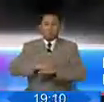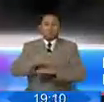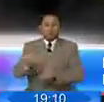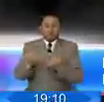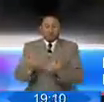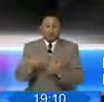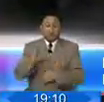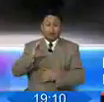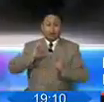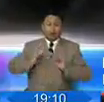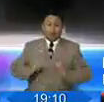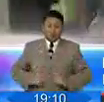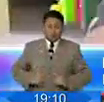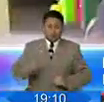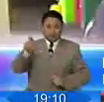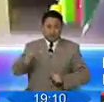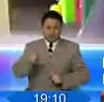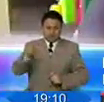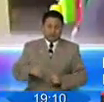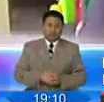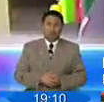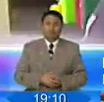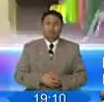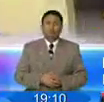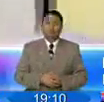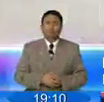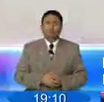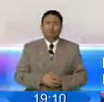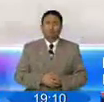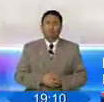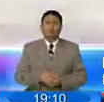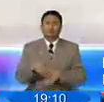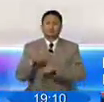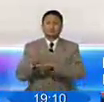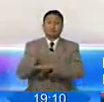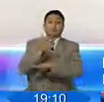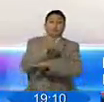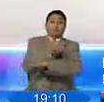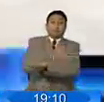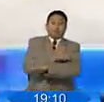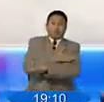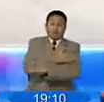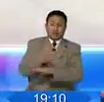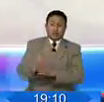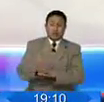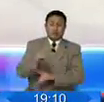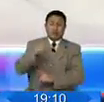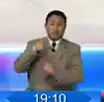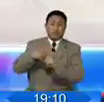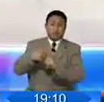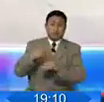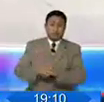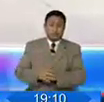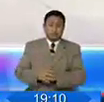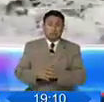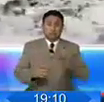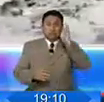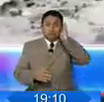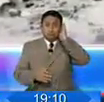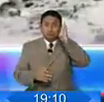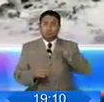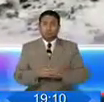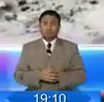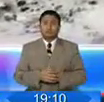de la conducta beligerante. Toma un valor que antes, siendo negativo, se torna en positivo. Por eso la estadística, a mí me